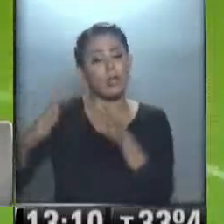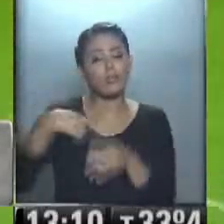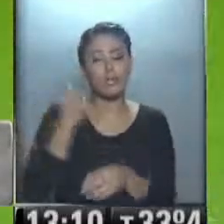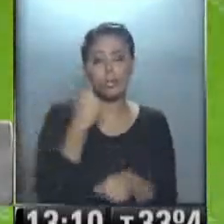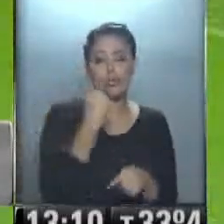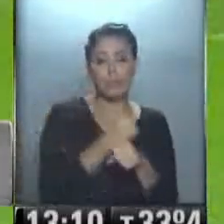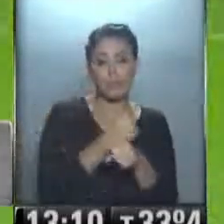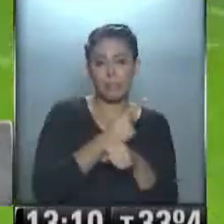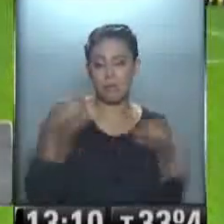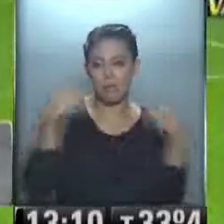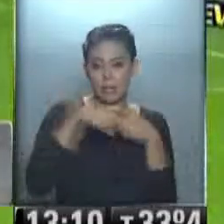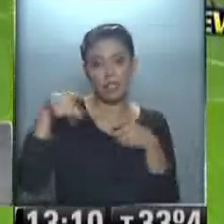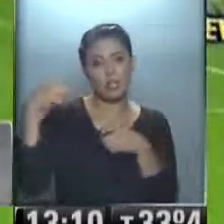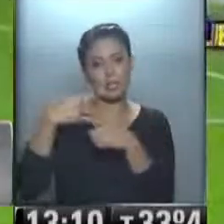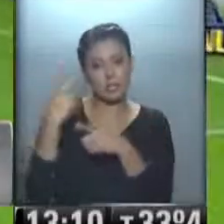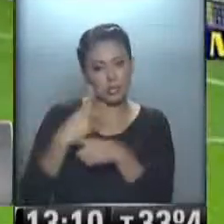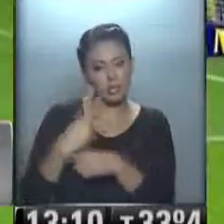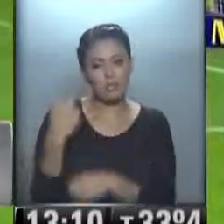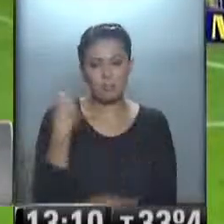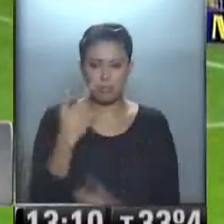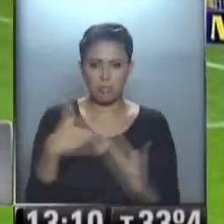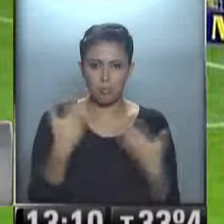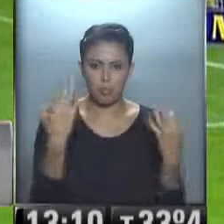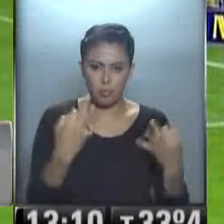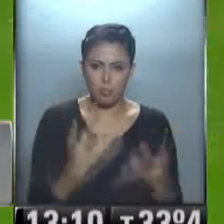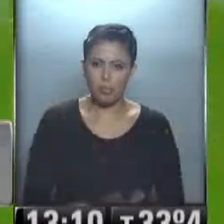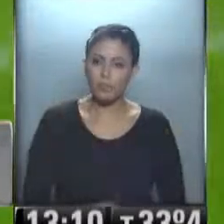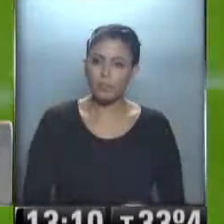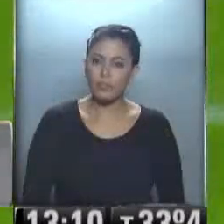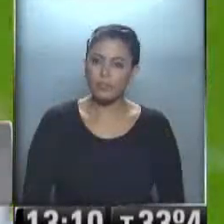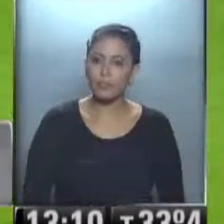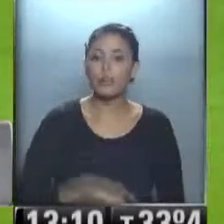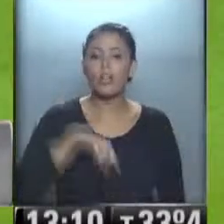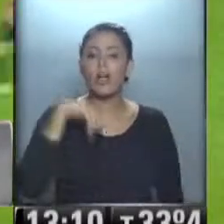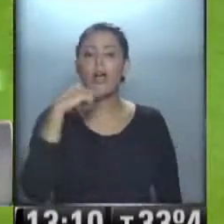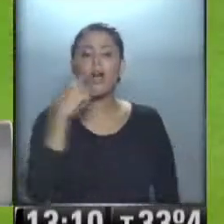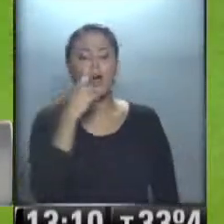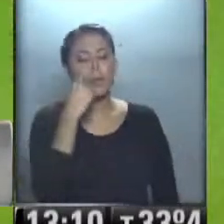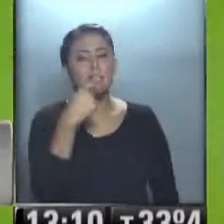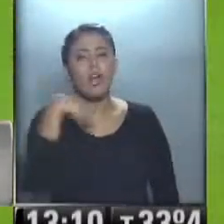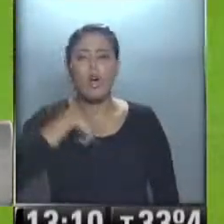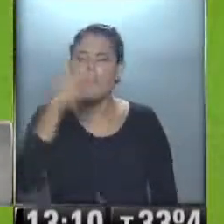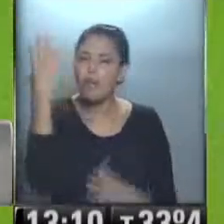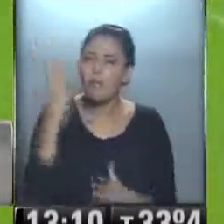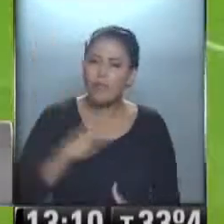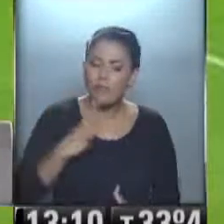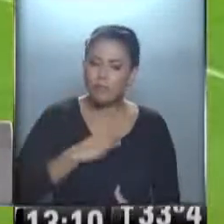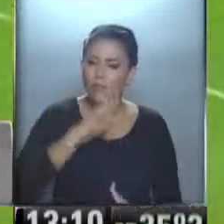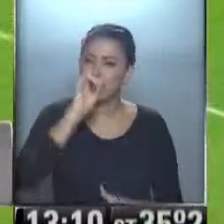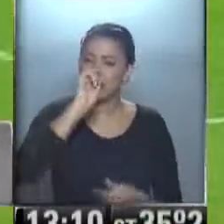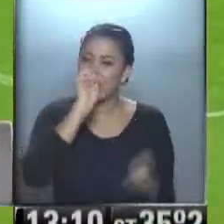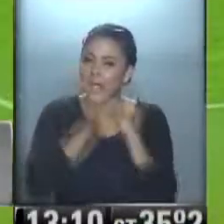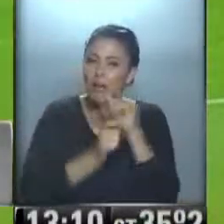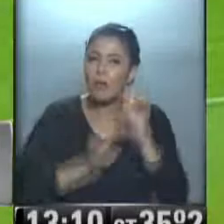primero. Aparte, los chicos jugaron bien. Hoy fue una de las cosas que sí faltó corregir, terminar de alguna manera algunas